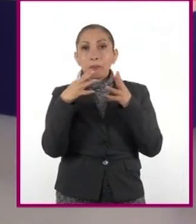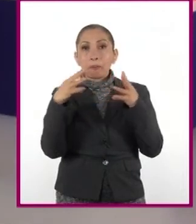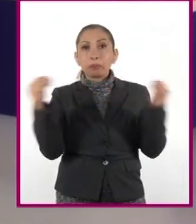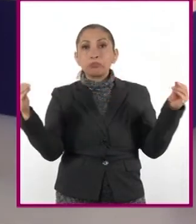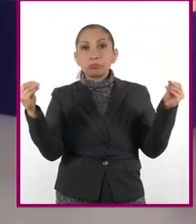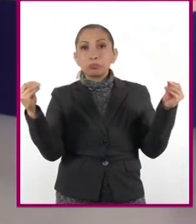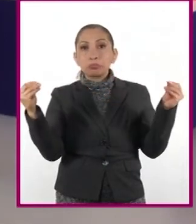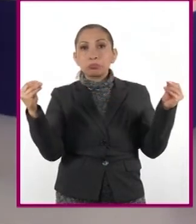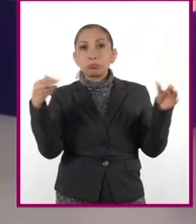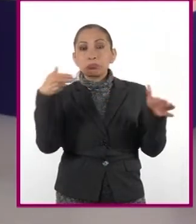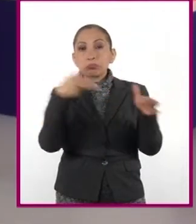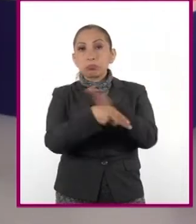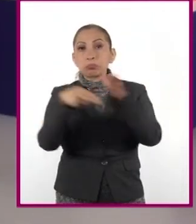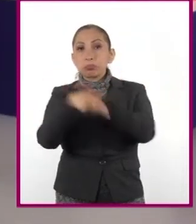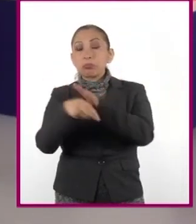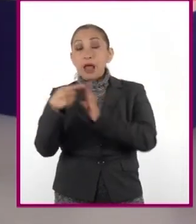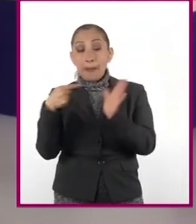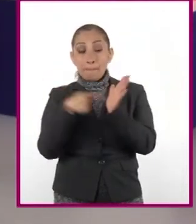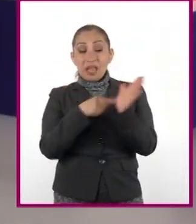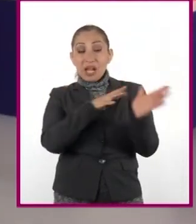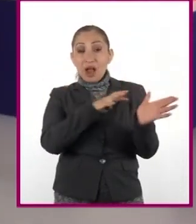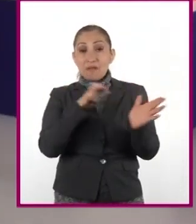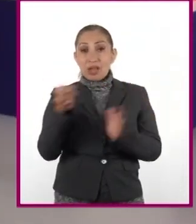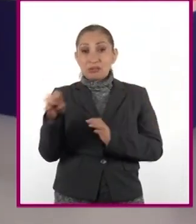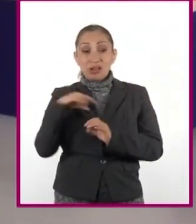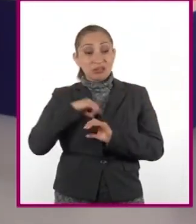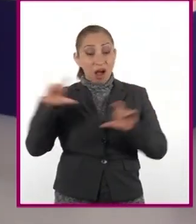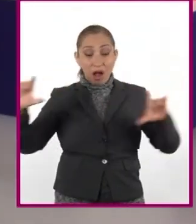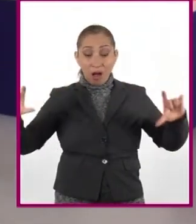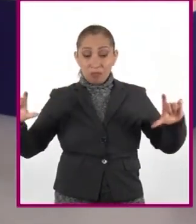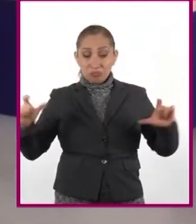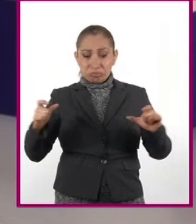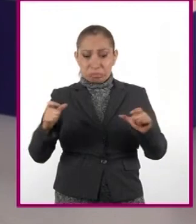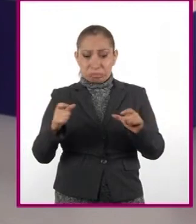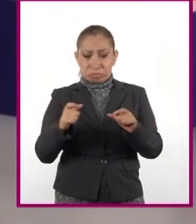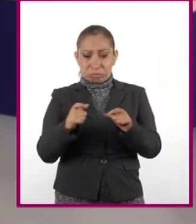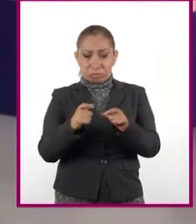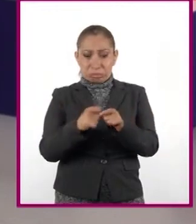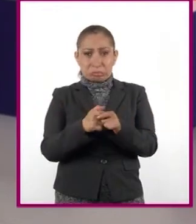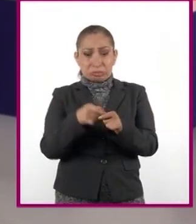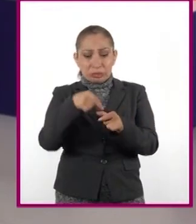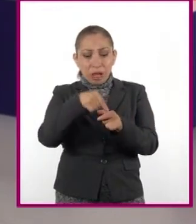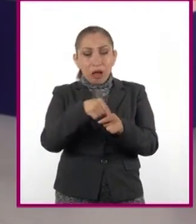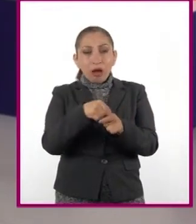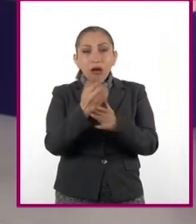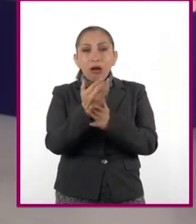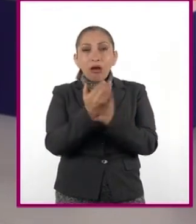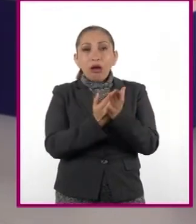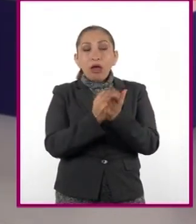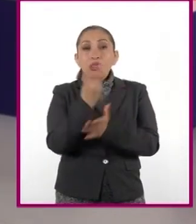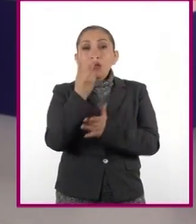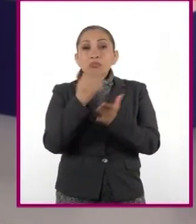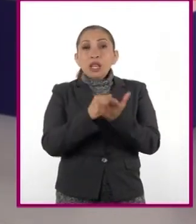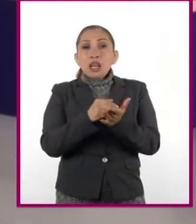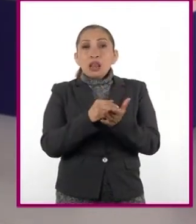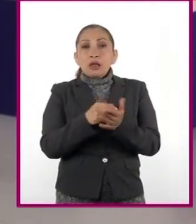fueron cazadas y para 1900 su población había disminuido a menos de